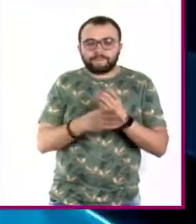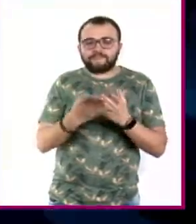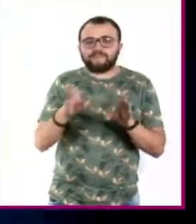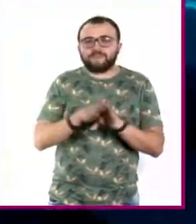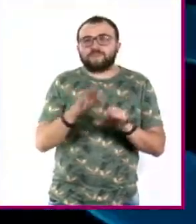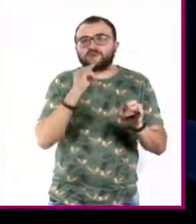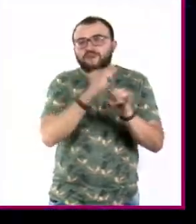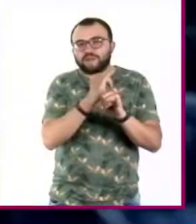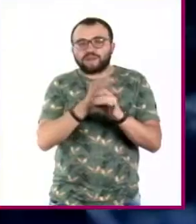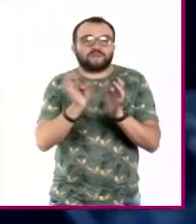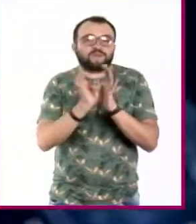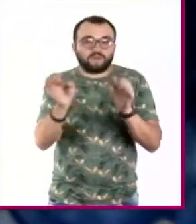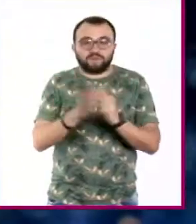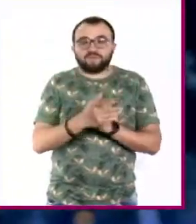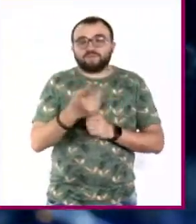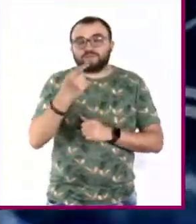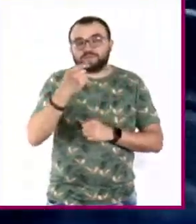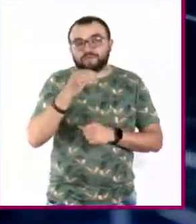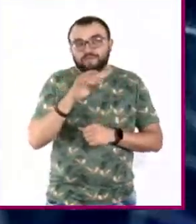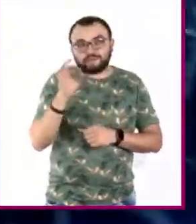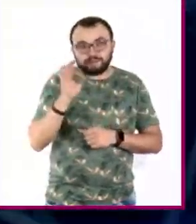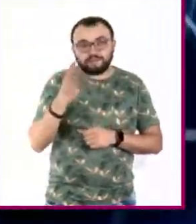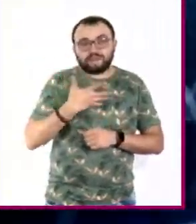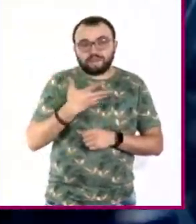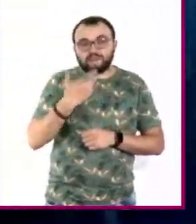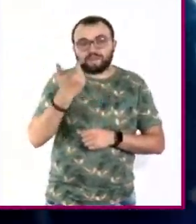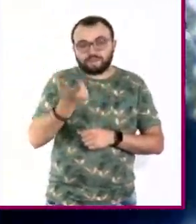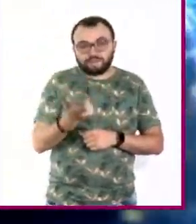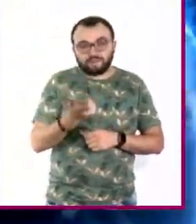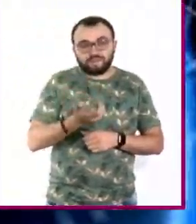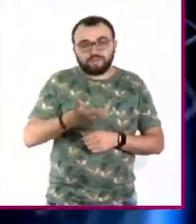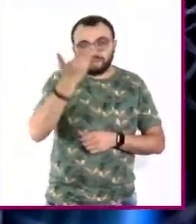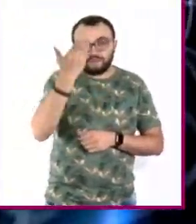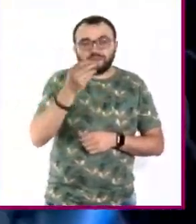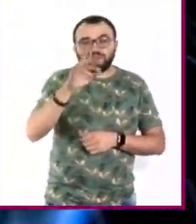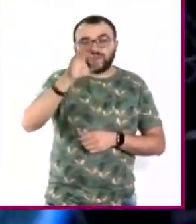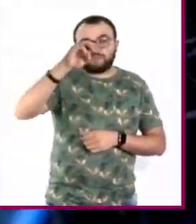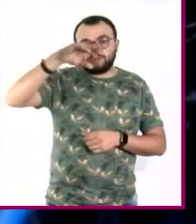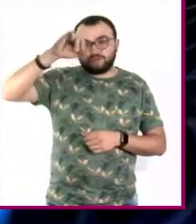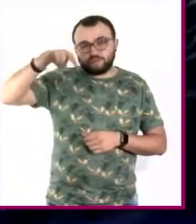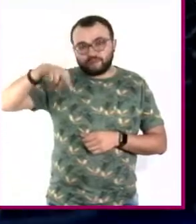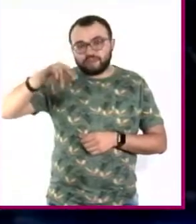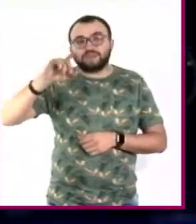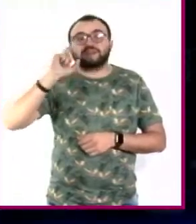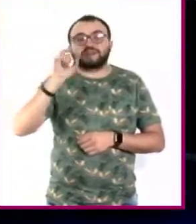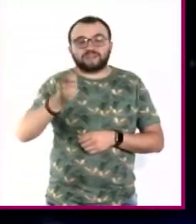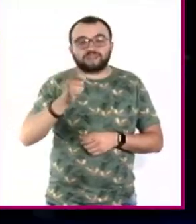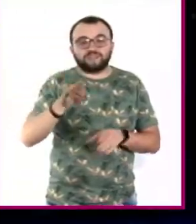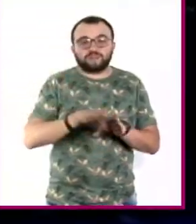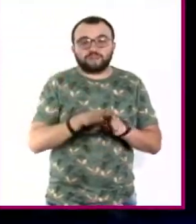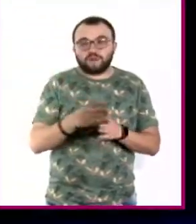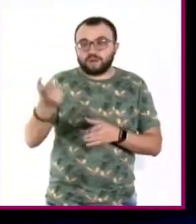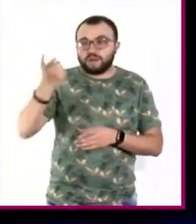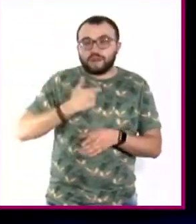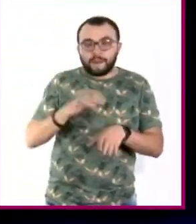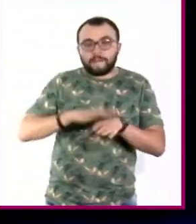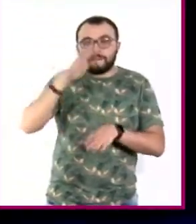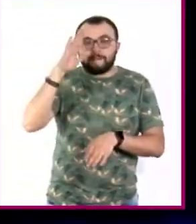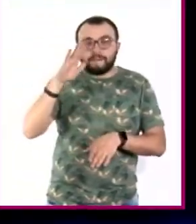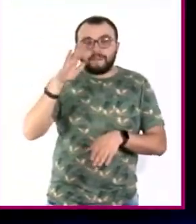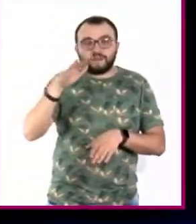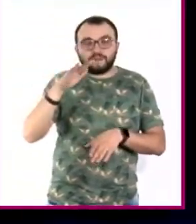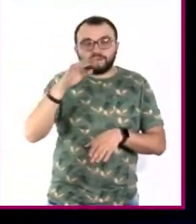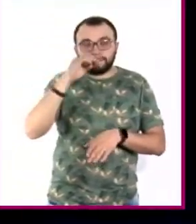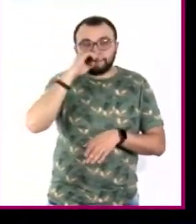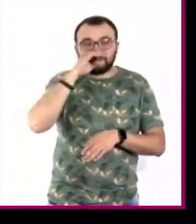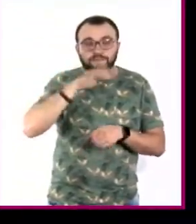móviles, que puede ser muy costoso cuando viajamos fuera de México. El roaming es el costo extra de las operadoras en cada país en las